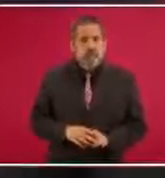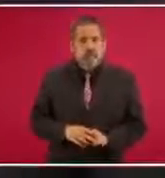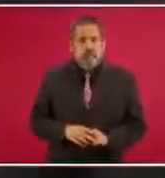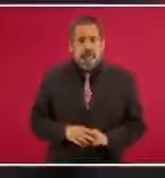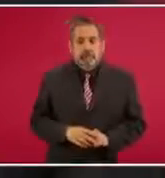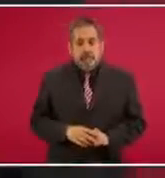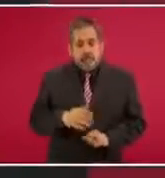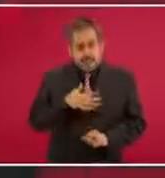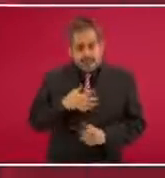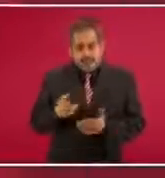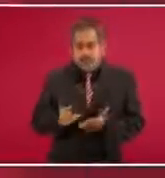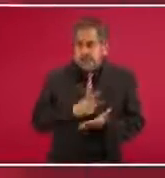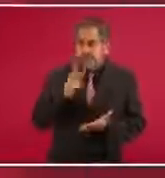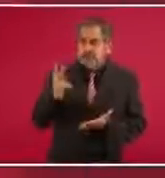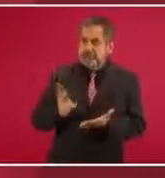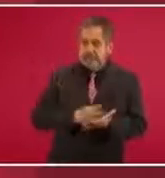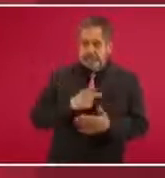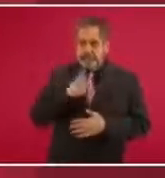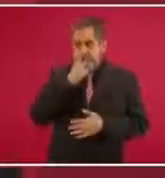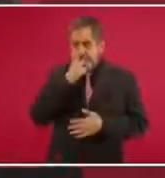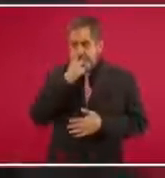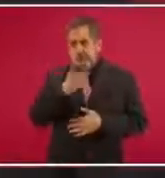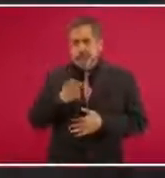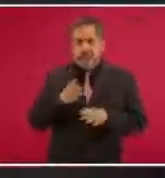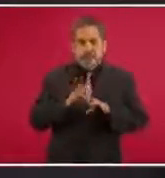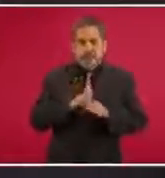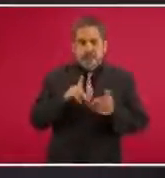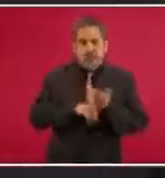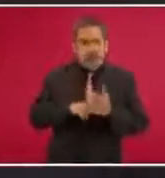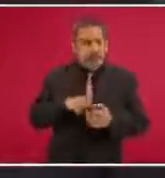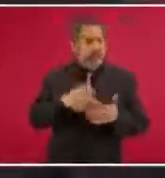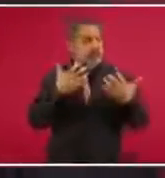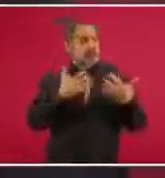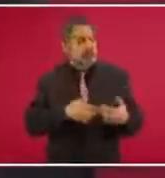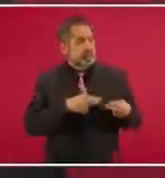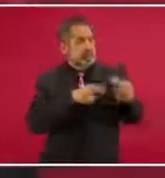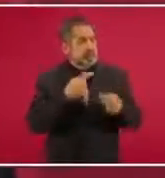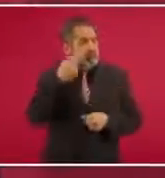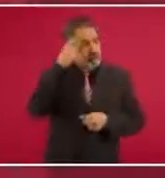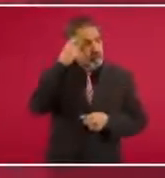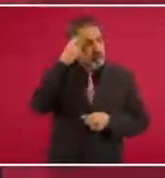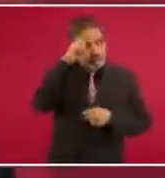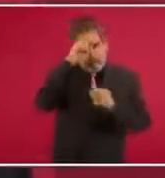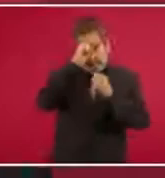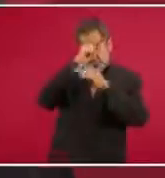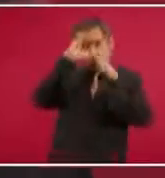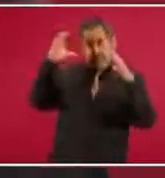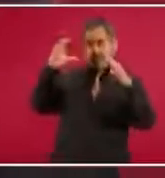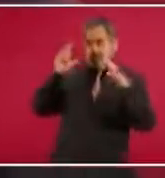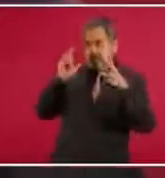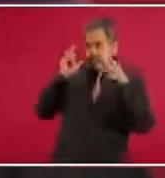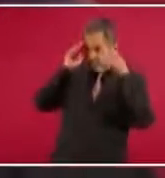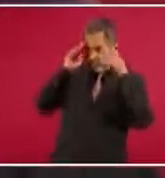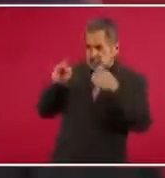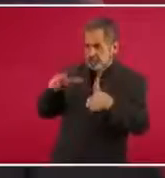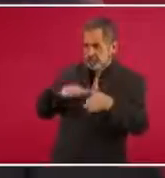vengo insistiendo mucho en la dimensión social del empresarial la ética